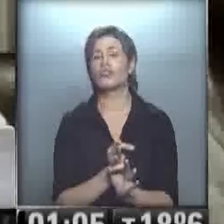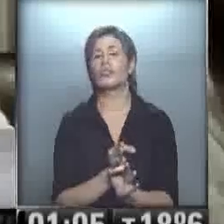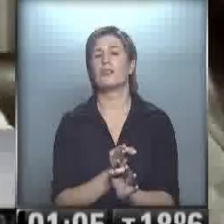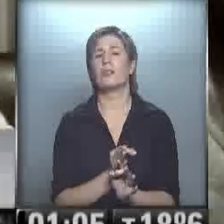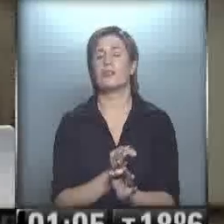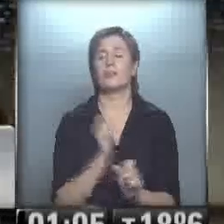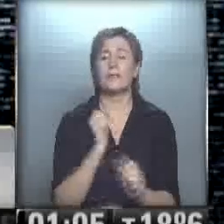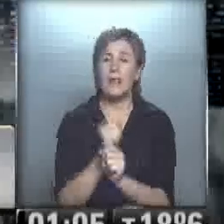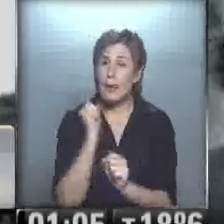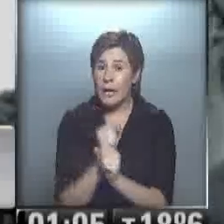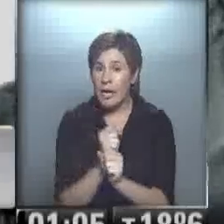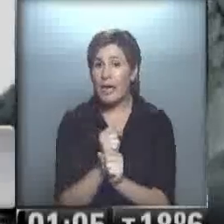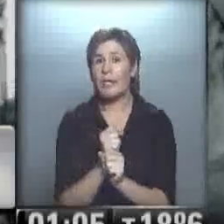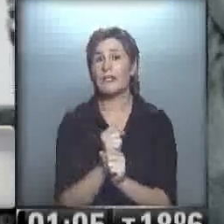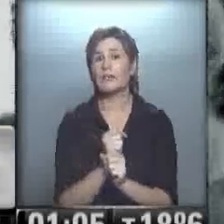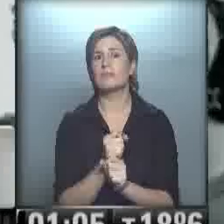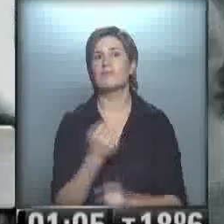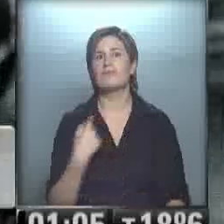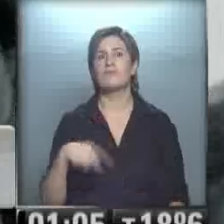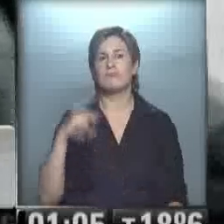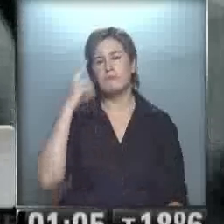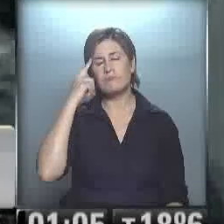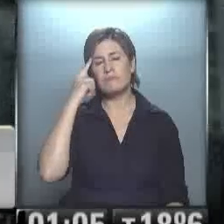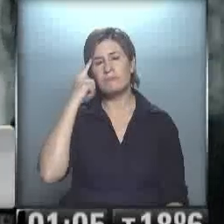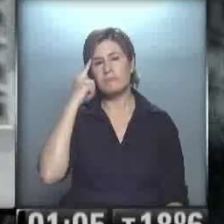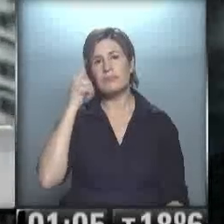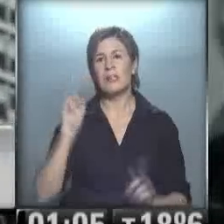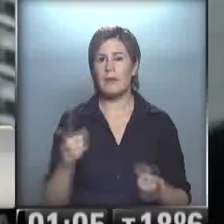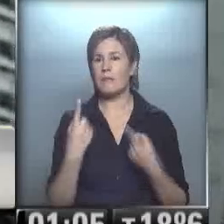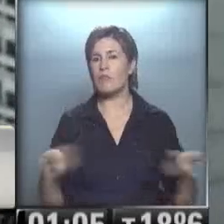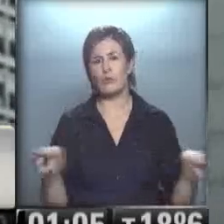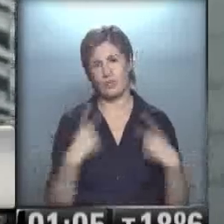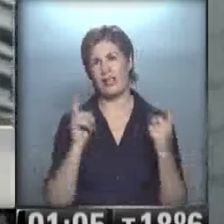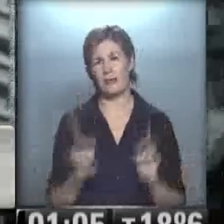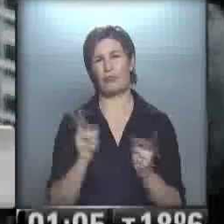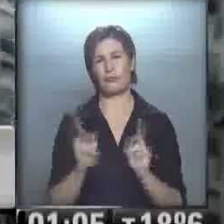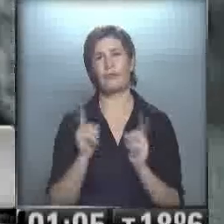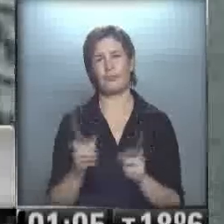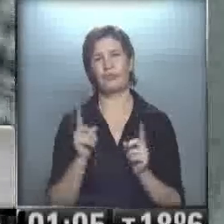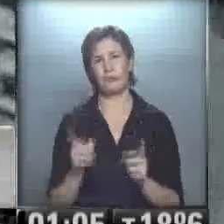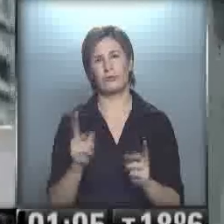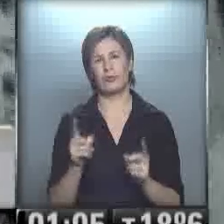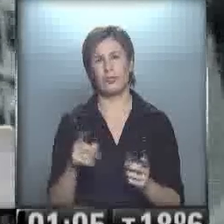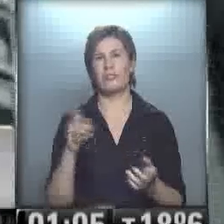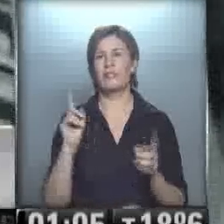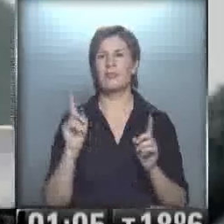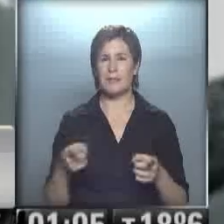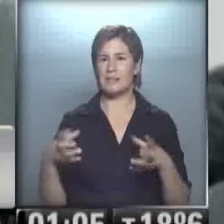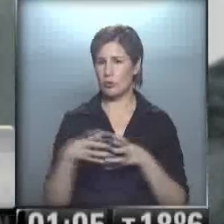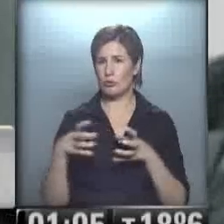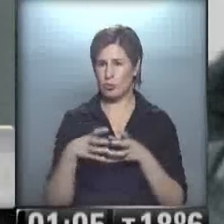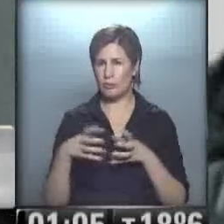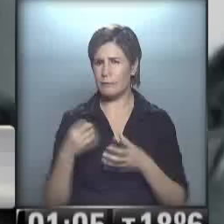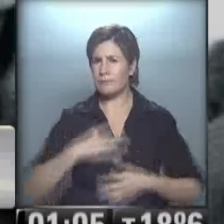el trabajo. Poder seguir con la música y seguir transmitiendo con la banda lo